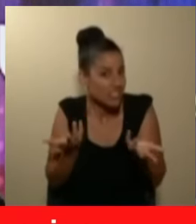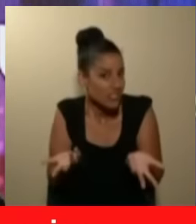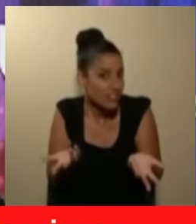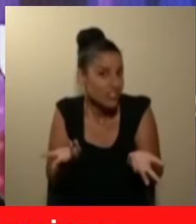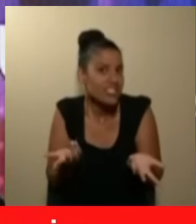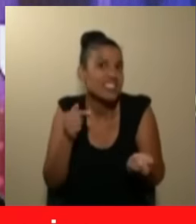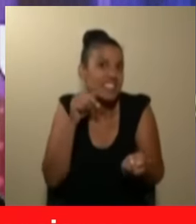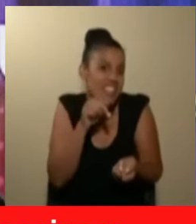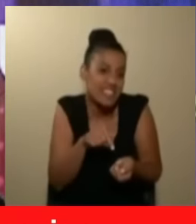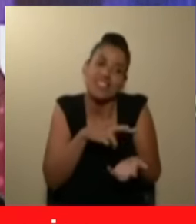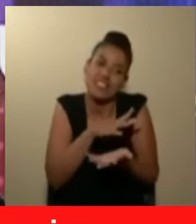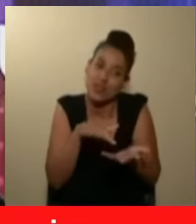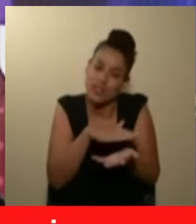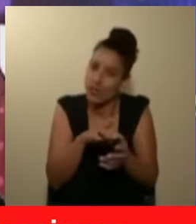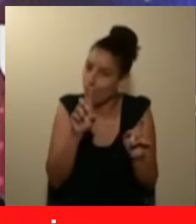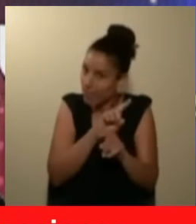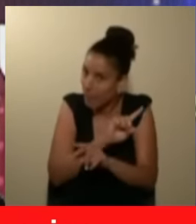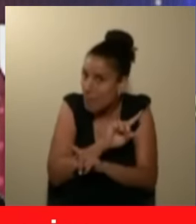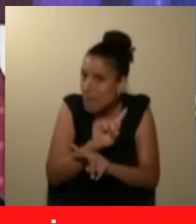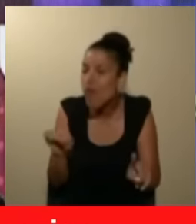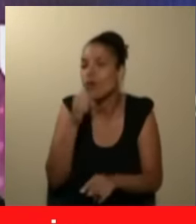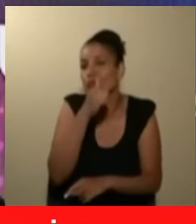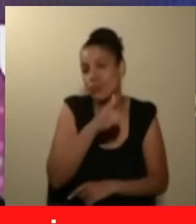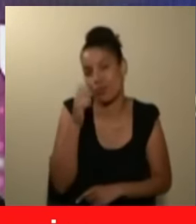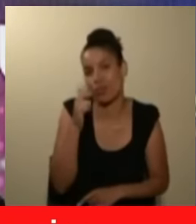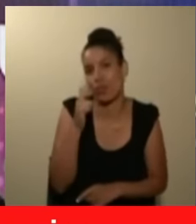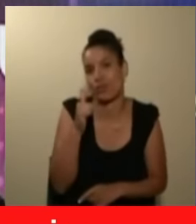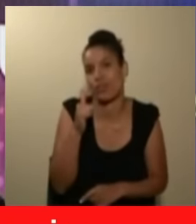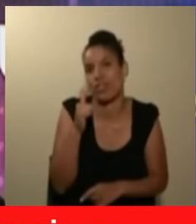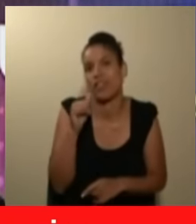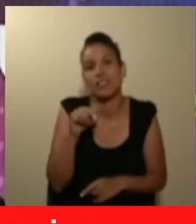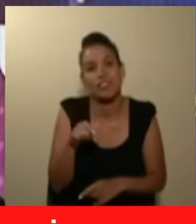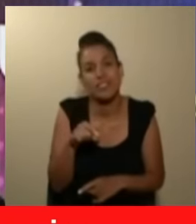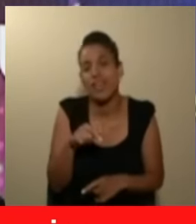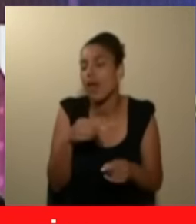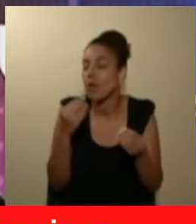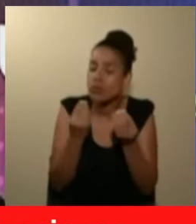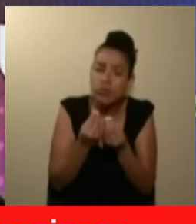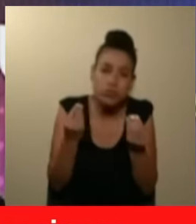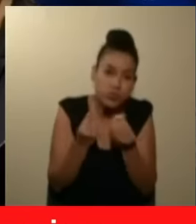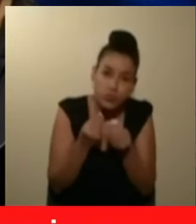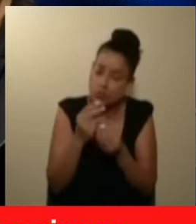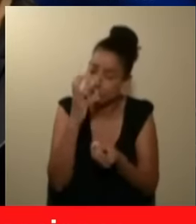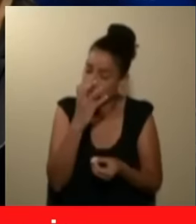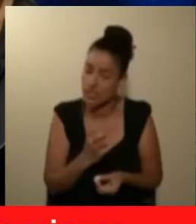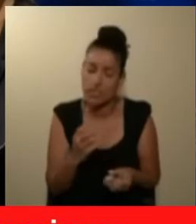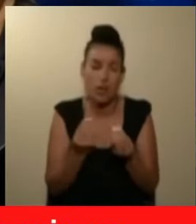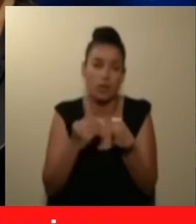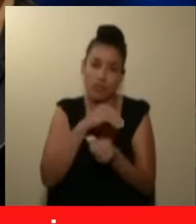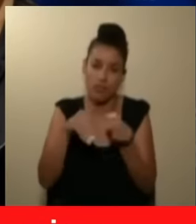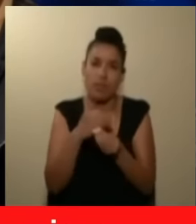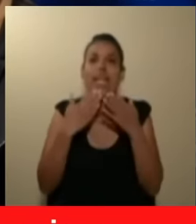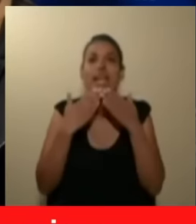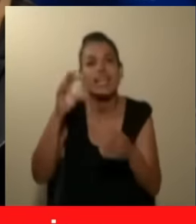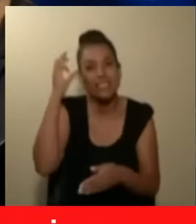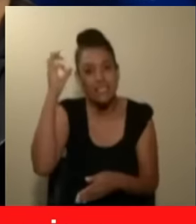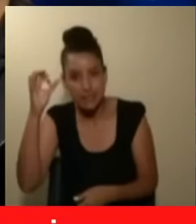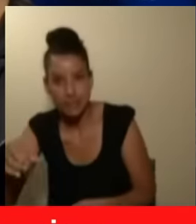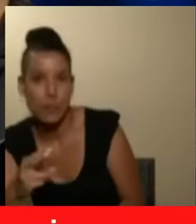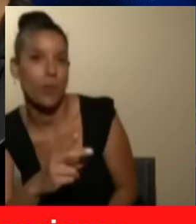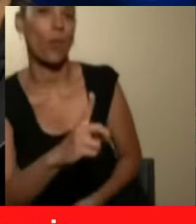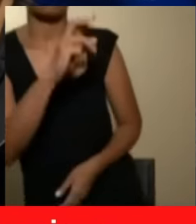en este caso. Va a generar mucha, mucha tristeza en muchas familias. Gracias, senador Vergara. Tiene su minuto